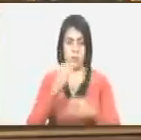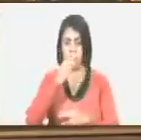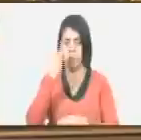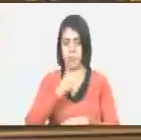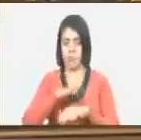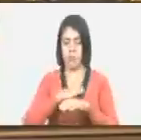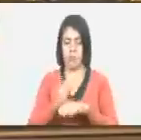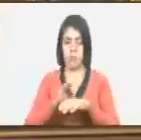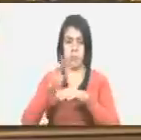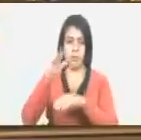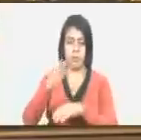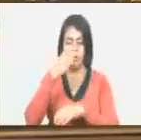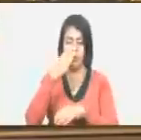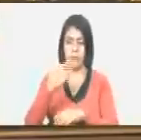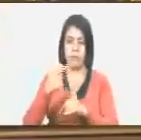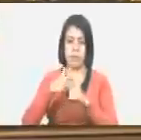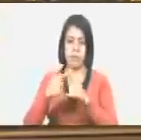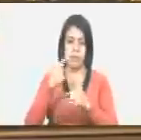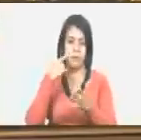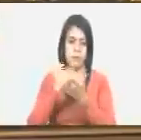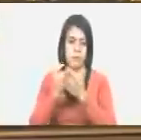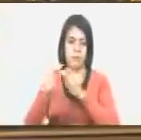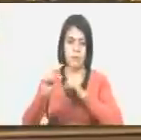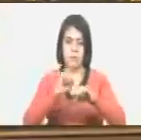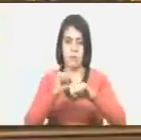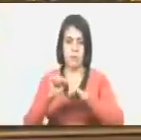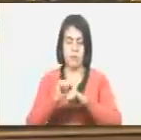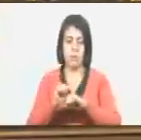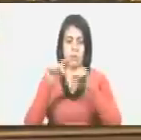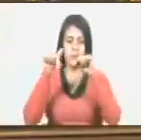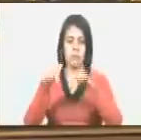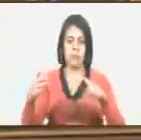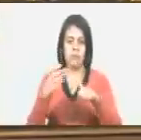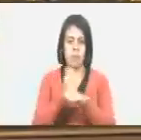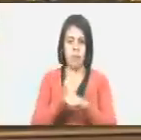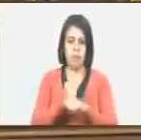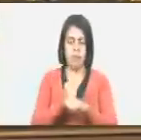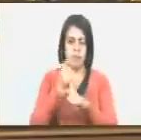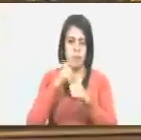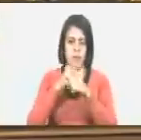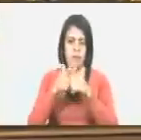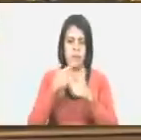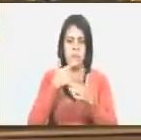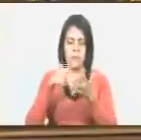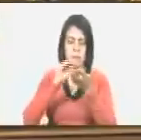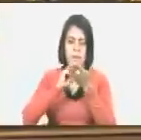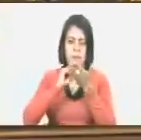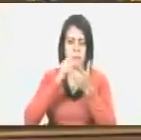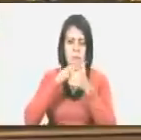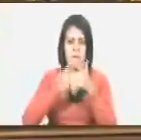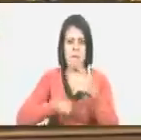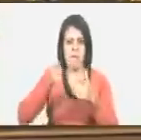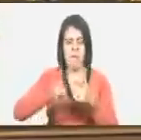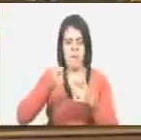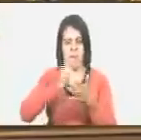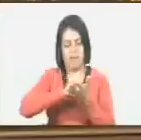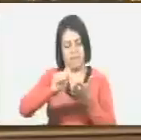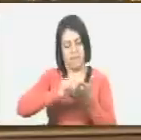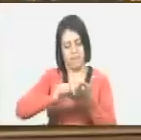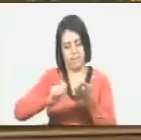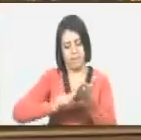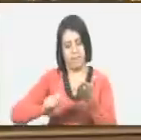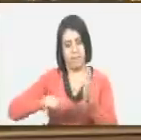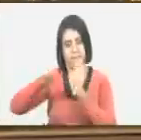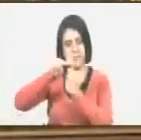que desestimen los fundamentos de la acción. De encontrar fundada la petición, el tribunal levantará